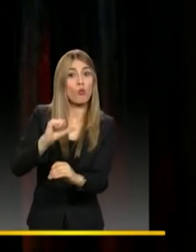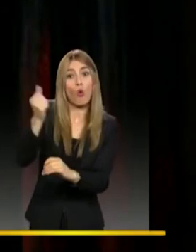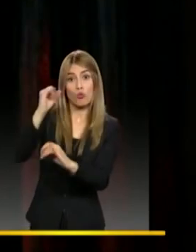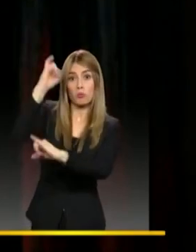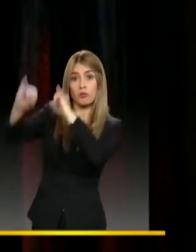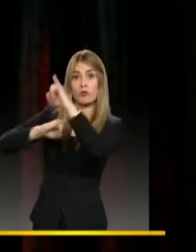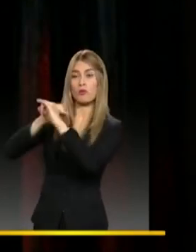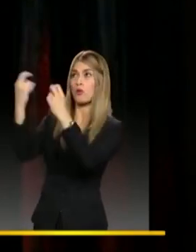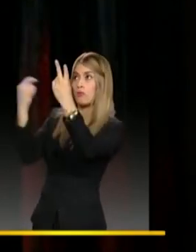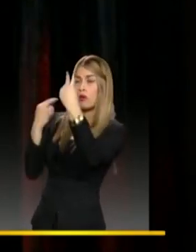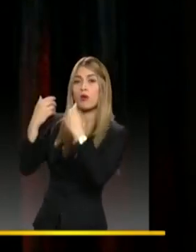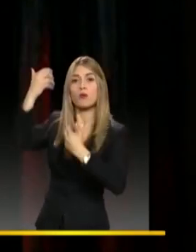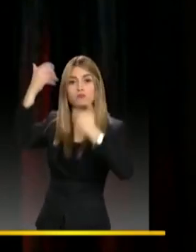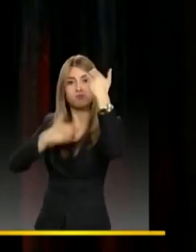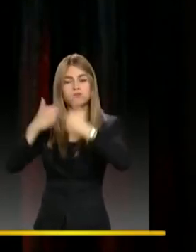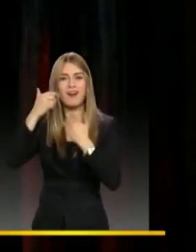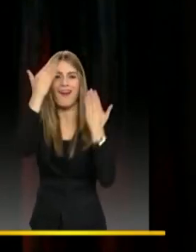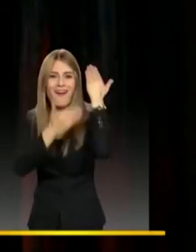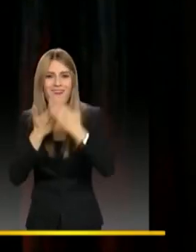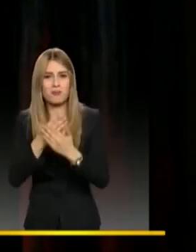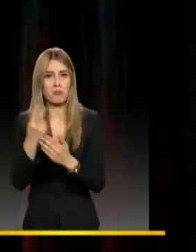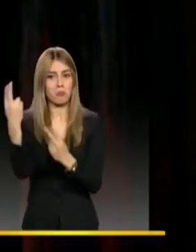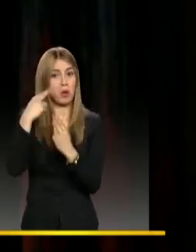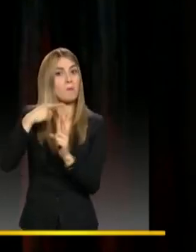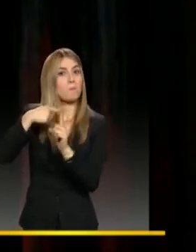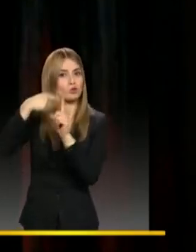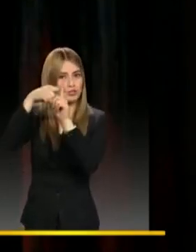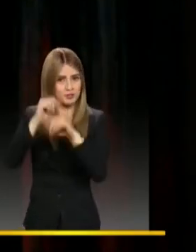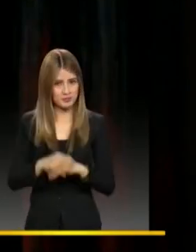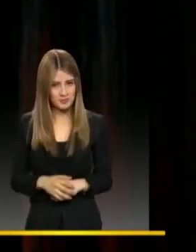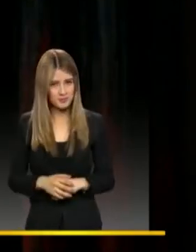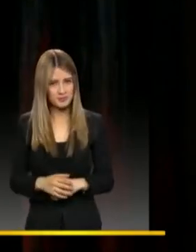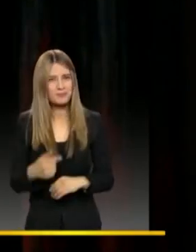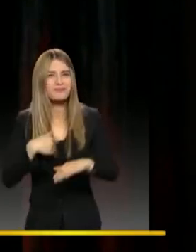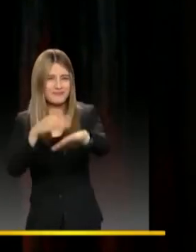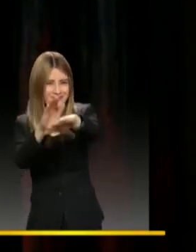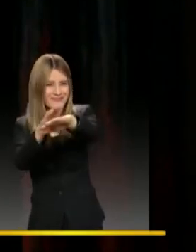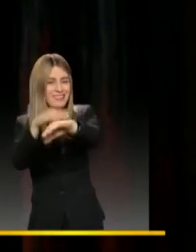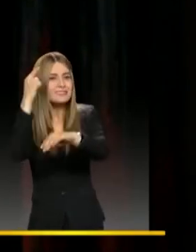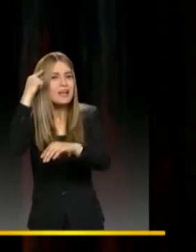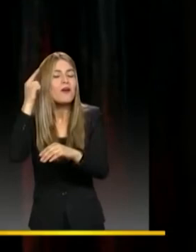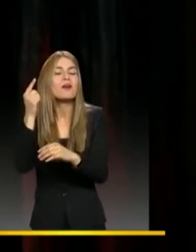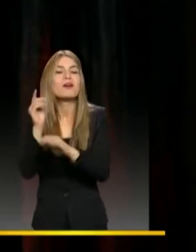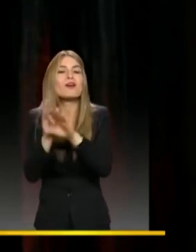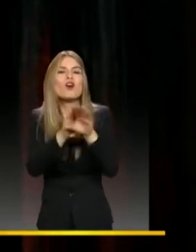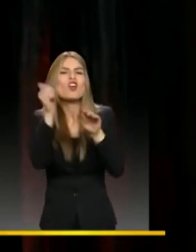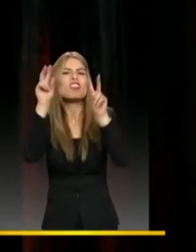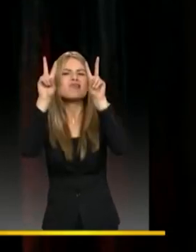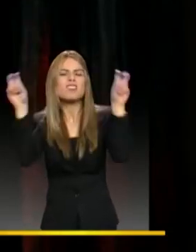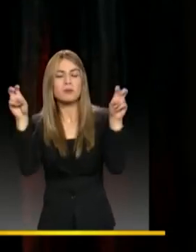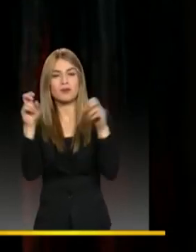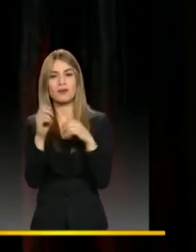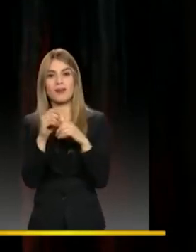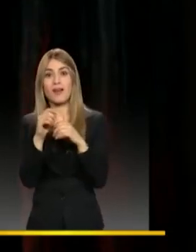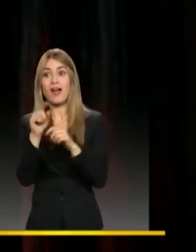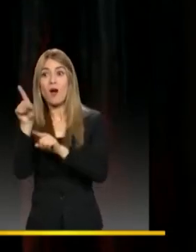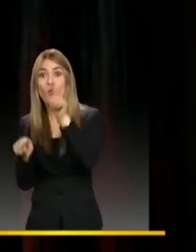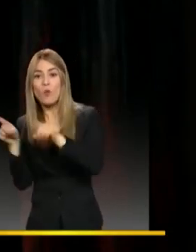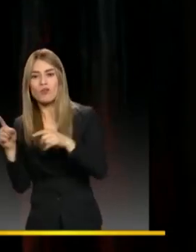Ahora que muchas familias colombianas viajan por nuestro país para disfrutar de sus vacaciones o visitar a sus